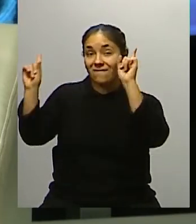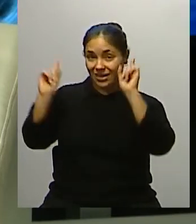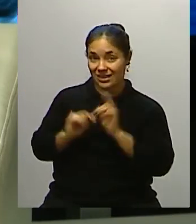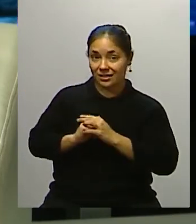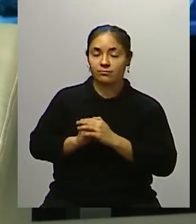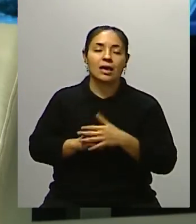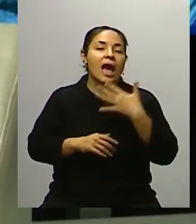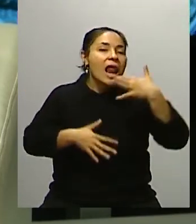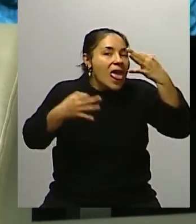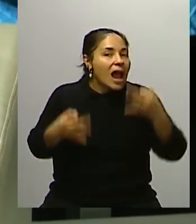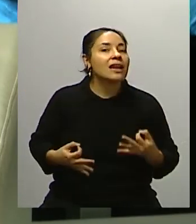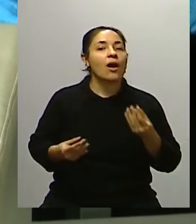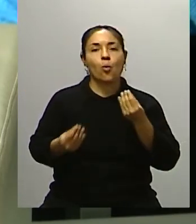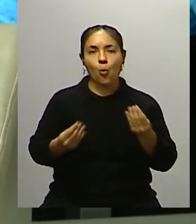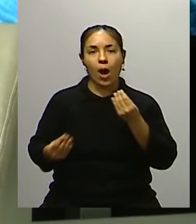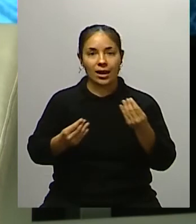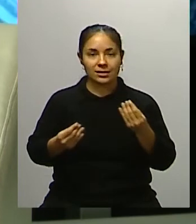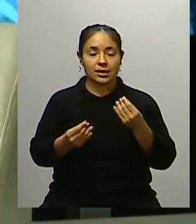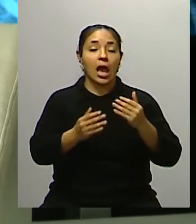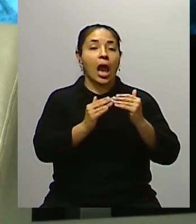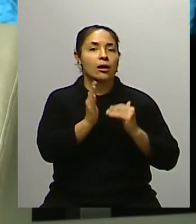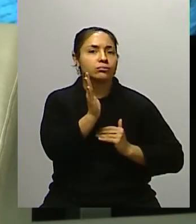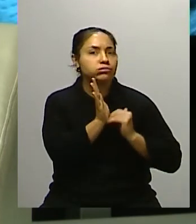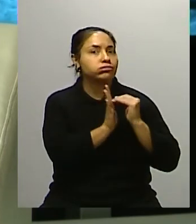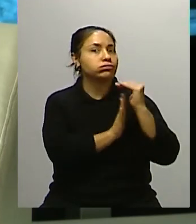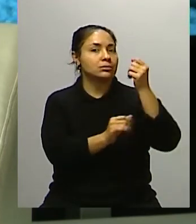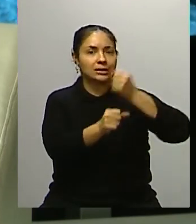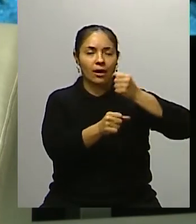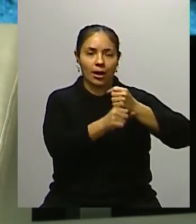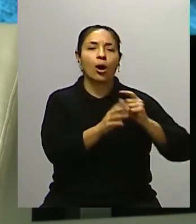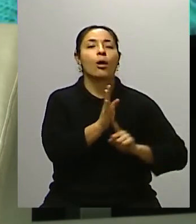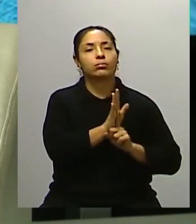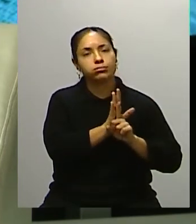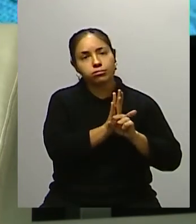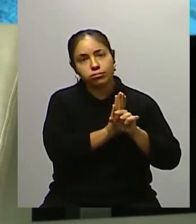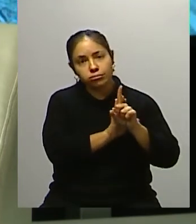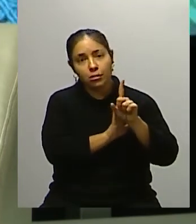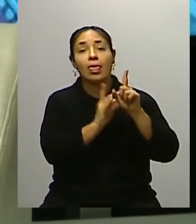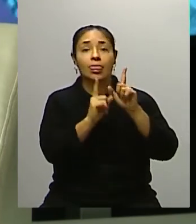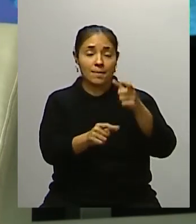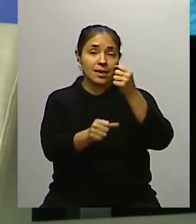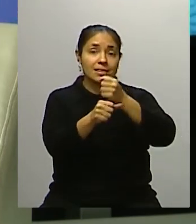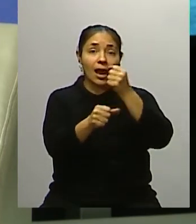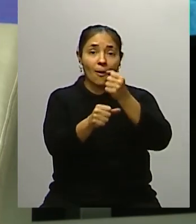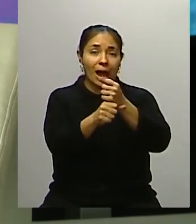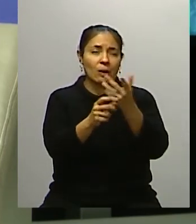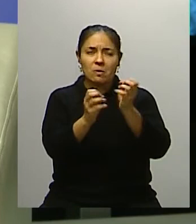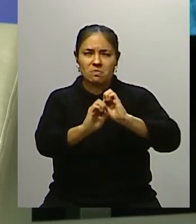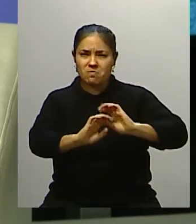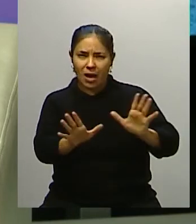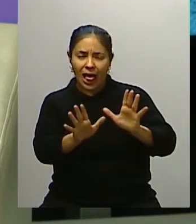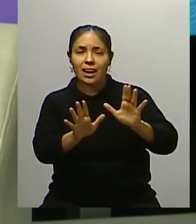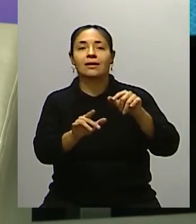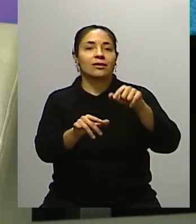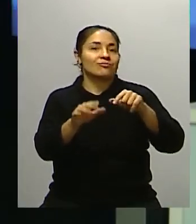la realidad vemos que el aumento del desempleo va en ascenso y que la precarización laboral es lo que prima en este